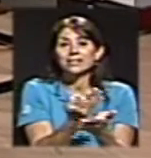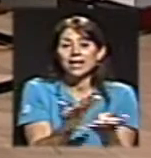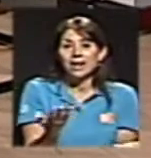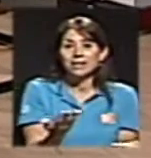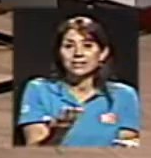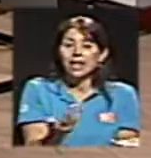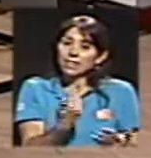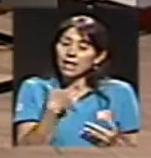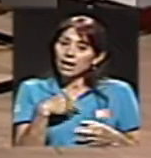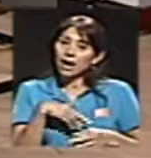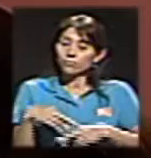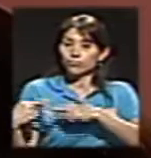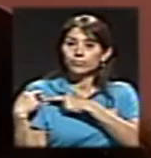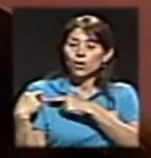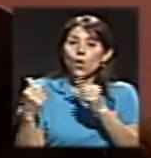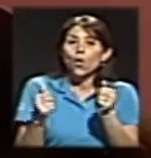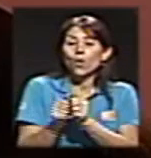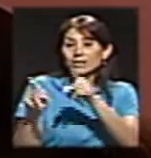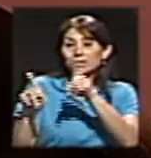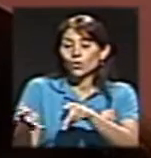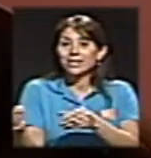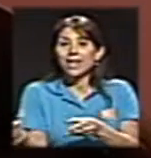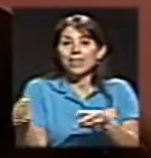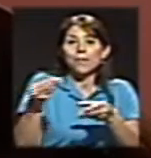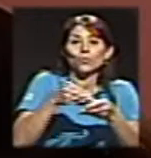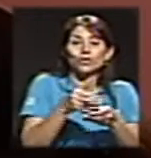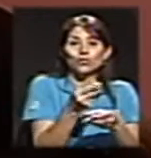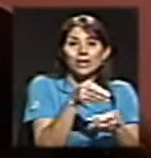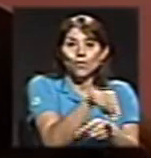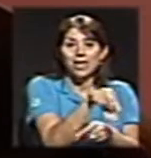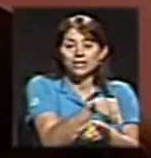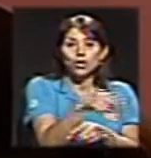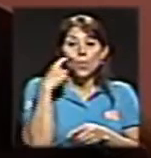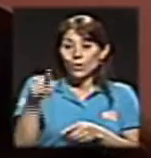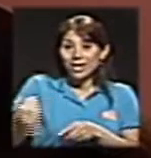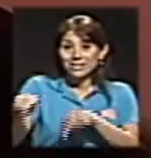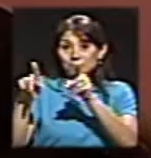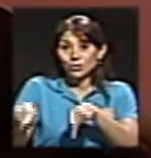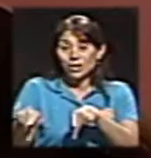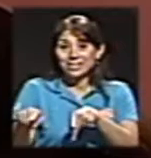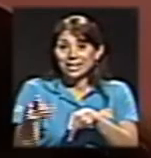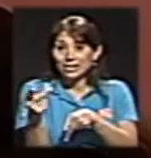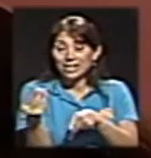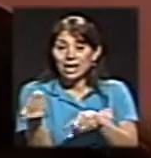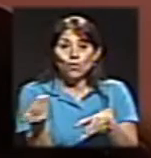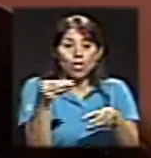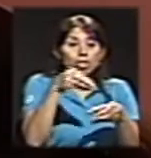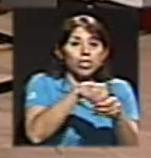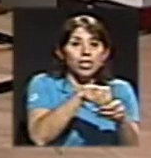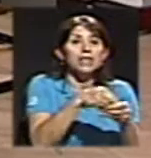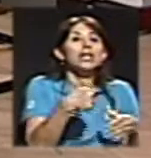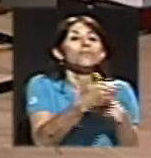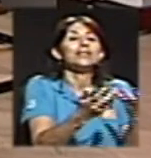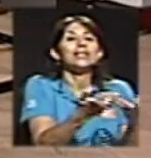de los bancos en la administración sana de esos dineros, porque los dineros de los ahorrantes y los depositantes van a canalizarse al crédito.